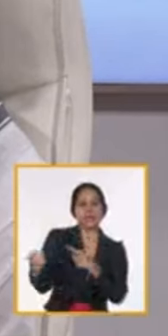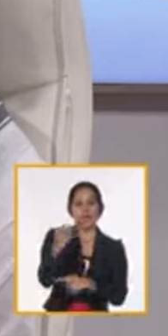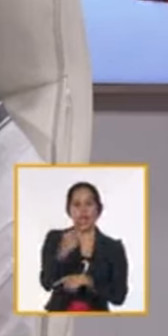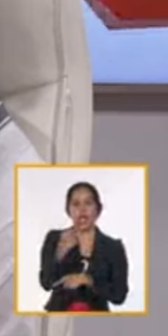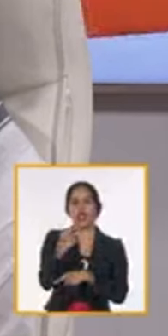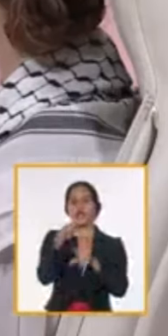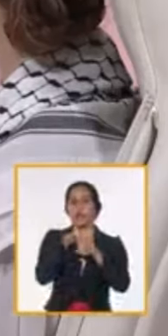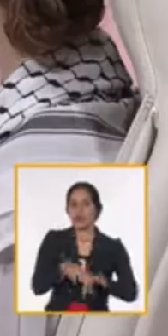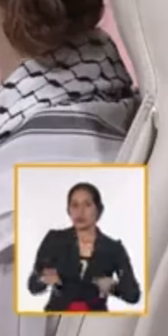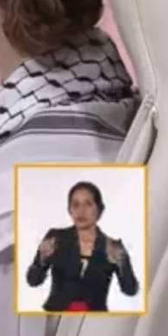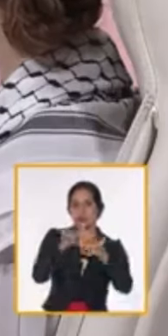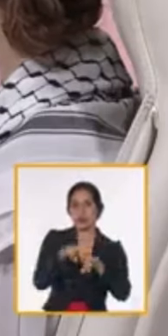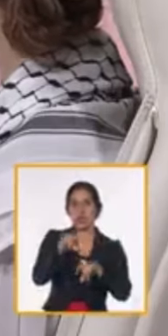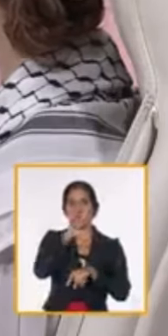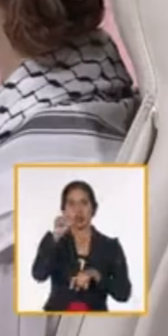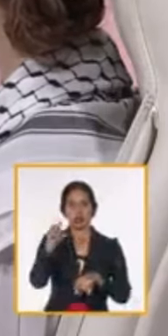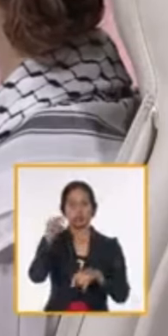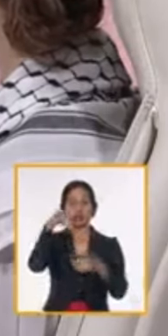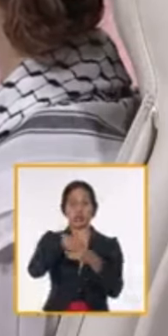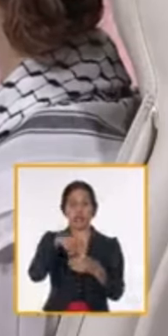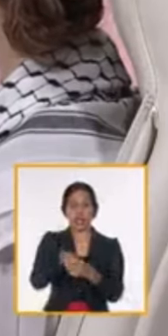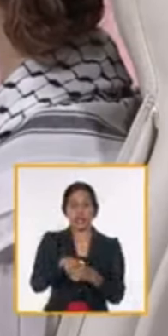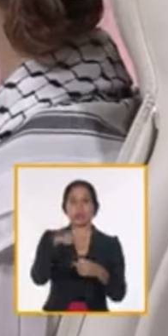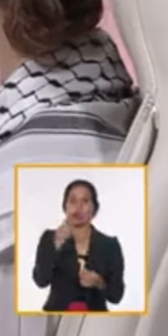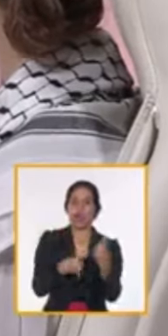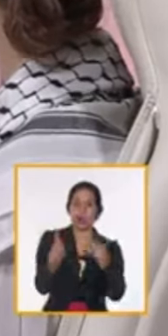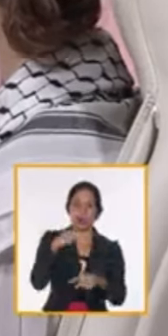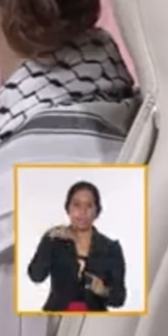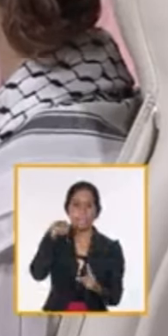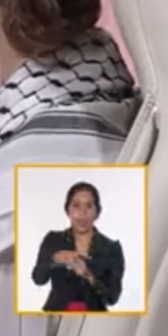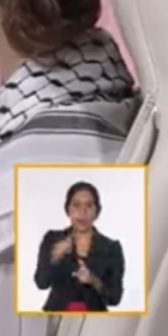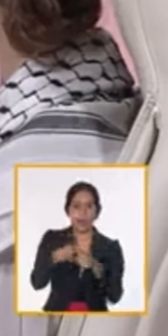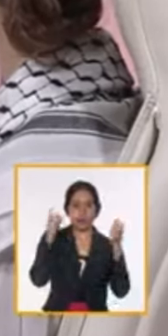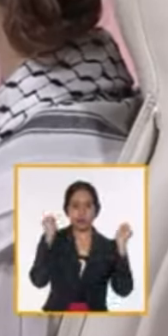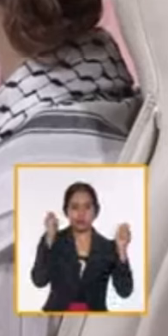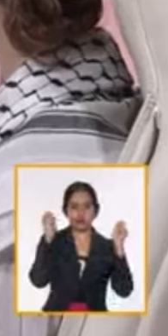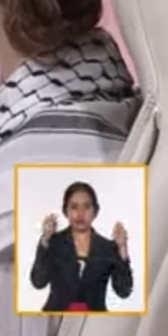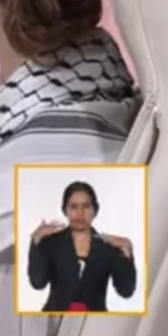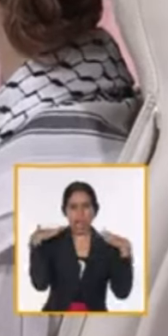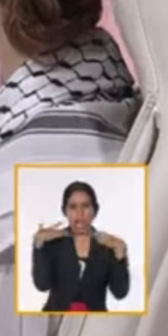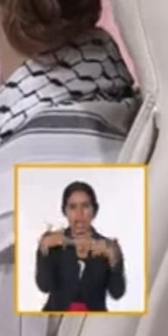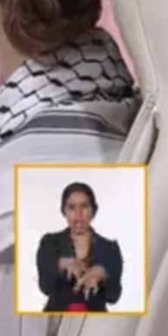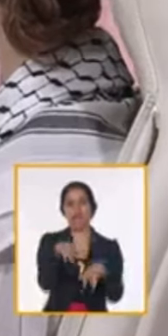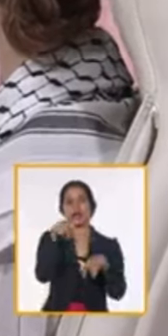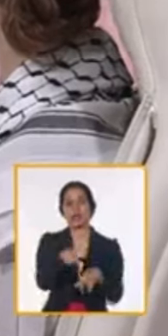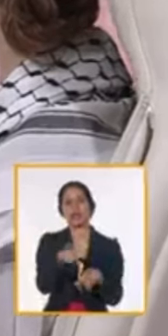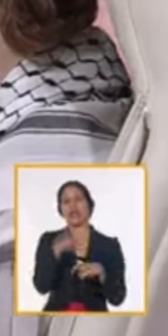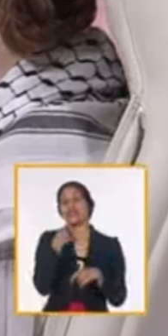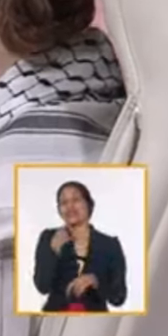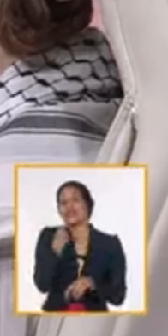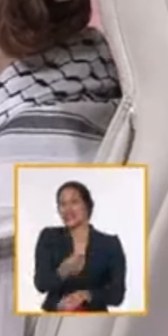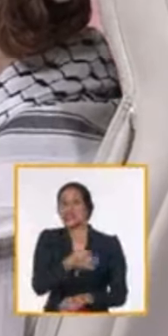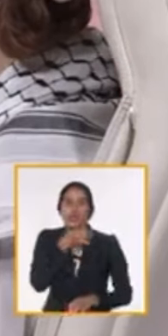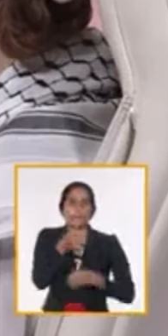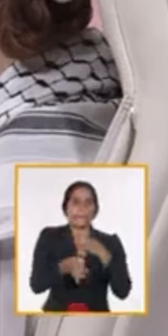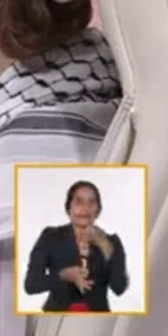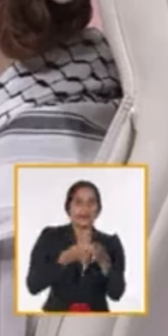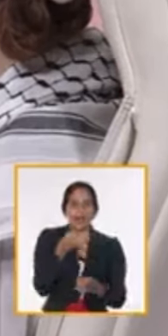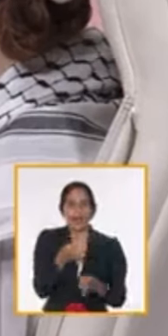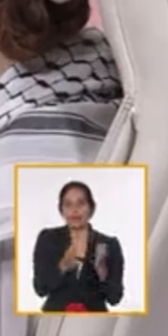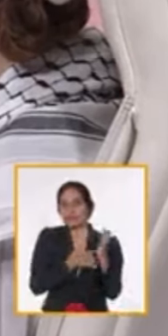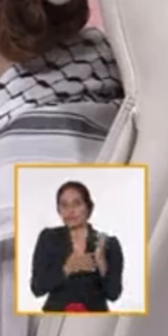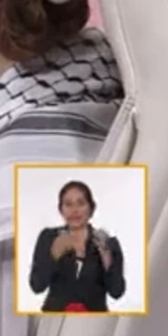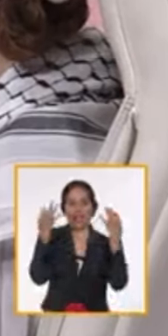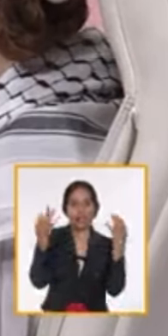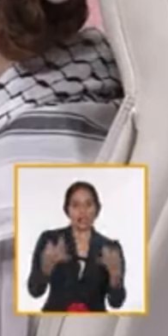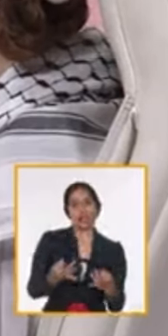las protestas en cuanto estallaron estas en Columbia, aunque hay que decir, realmente, tengo entendido, quizás Lía nos puede